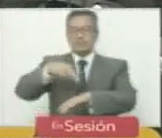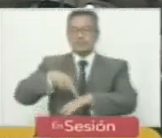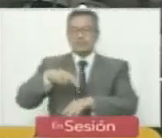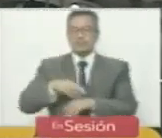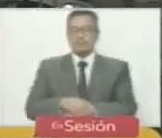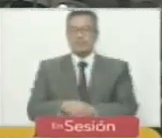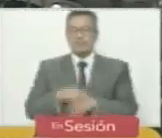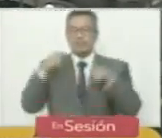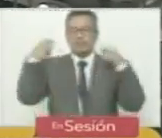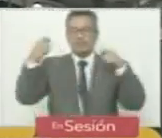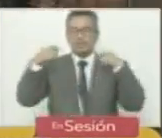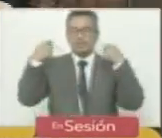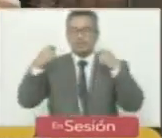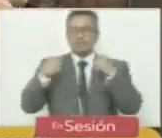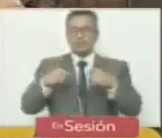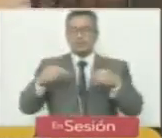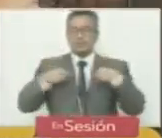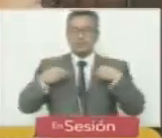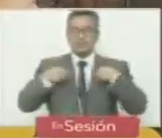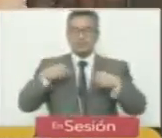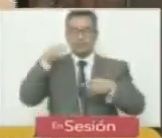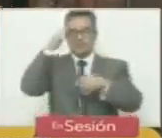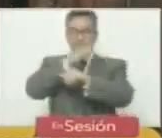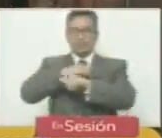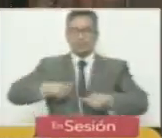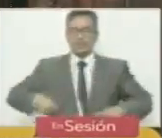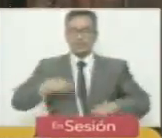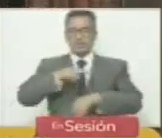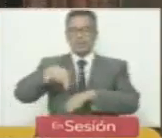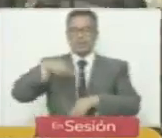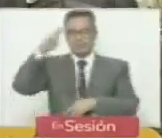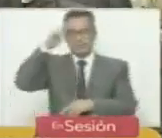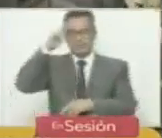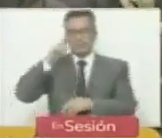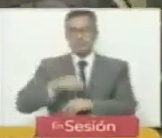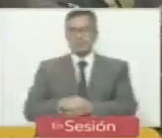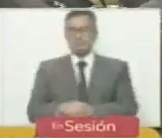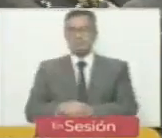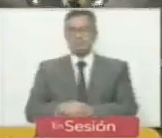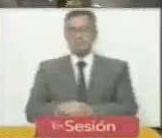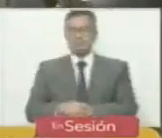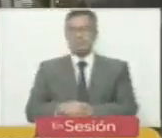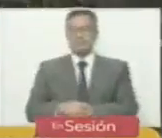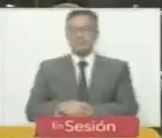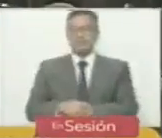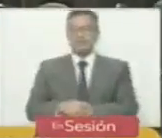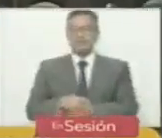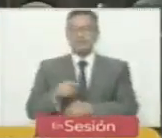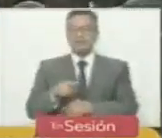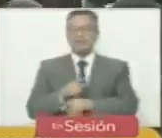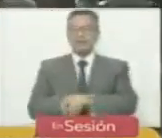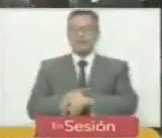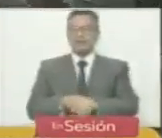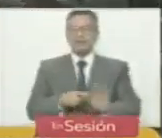Lo celebramos y que viva la Guardia Nacional Bolivariana. Mi respeto. Es todo, señora vicepresidenta.